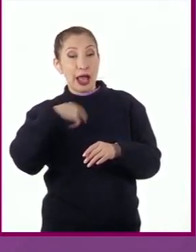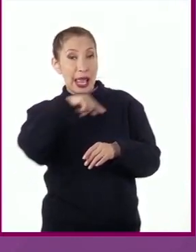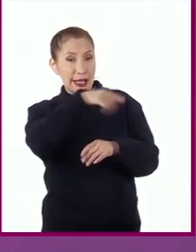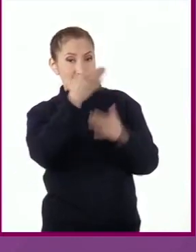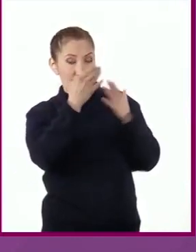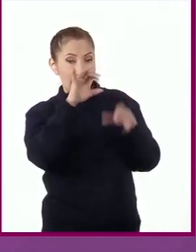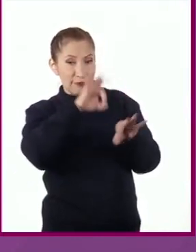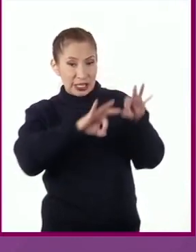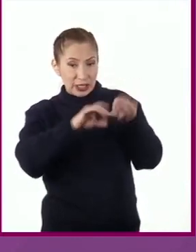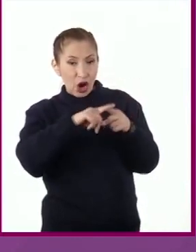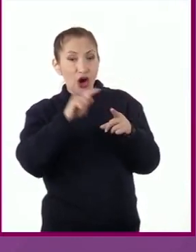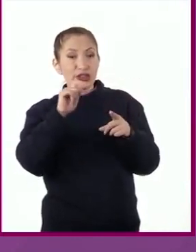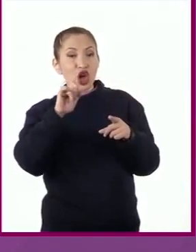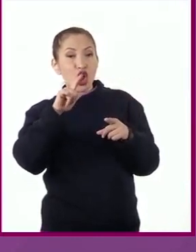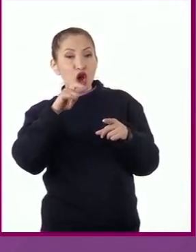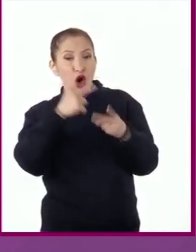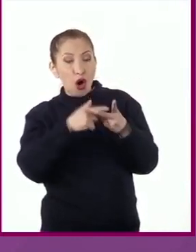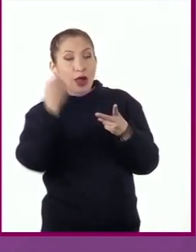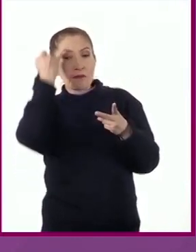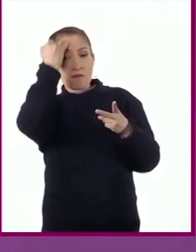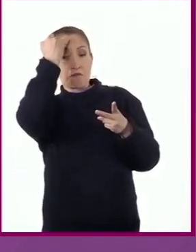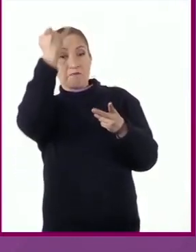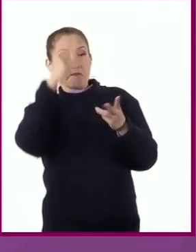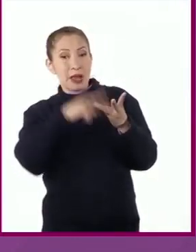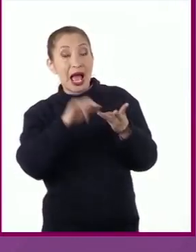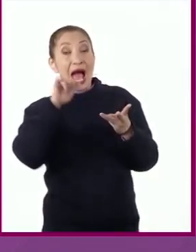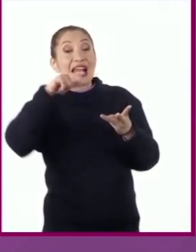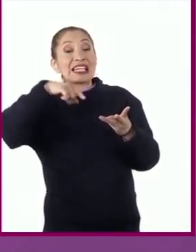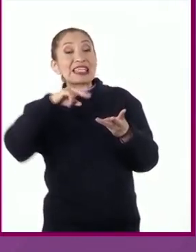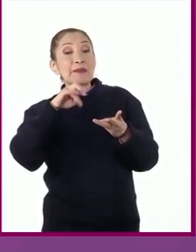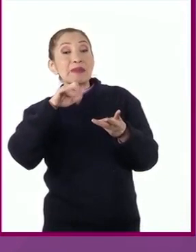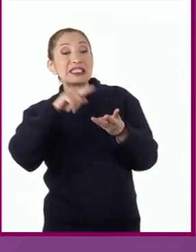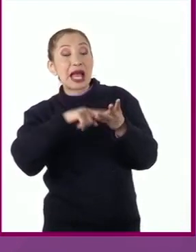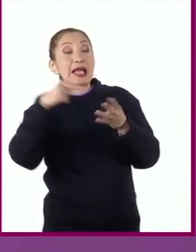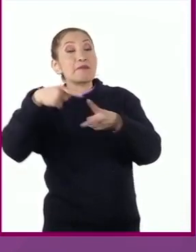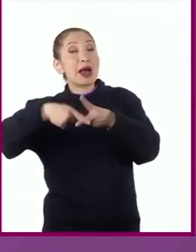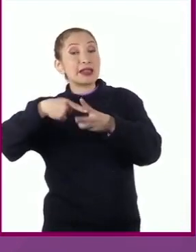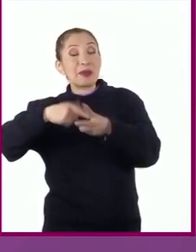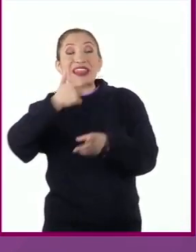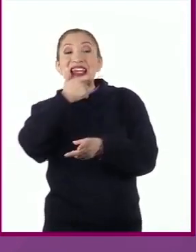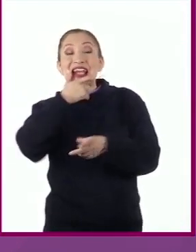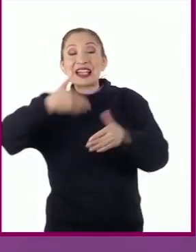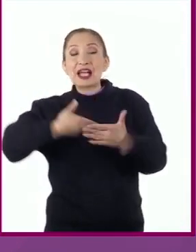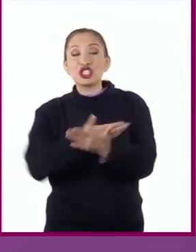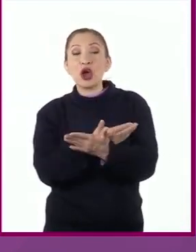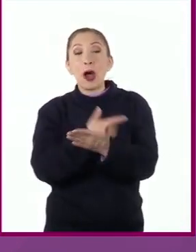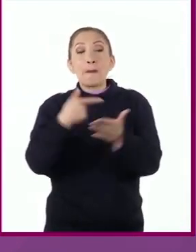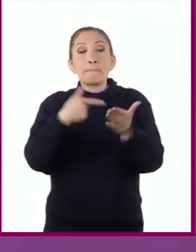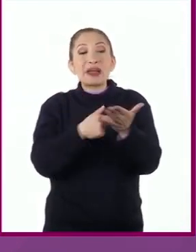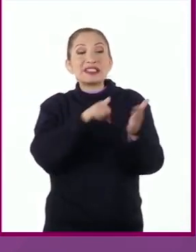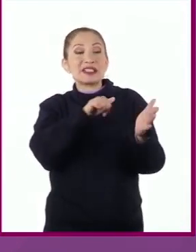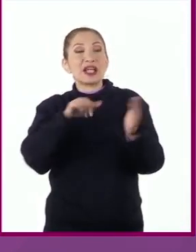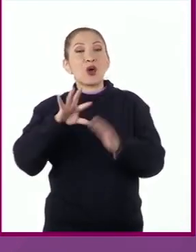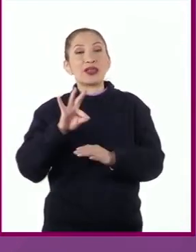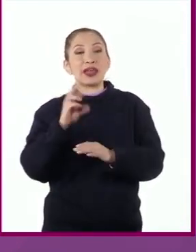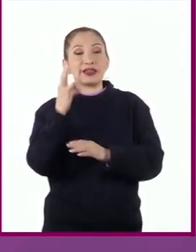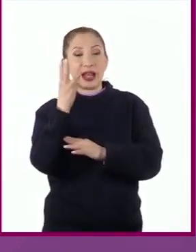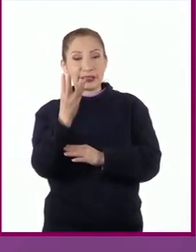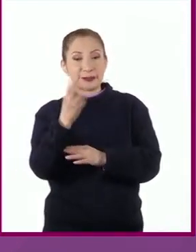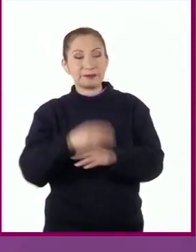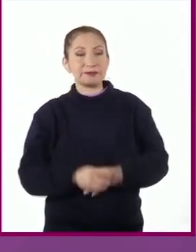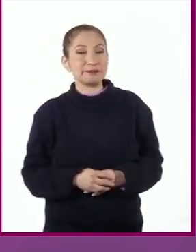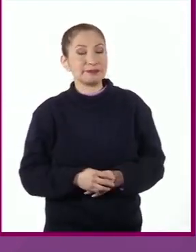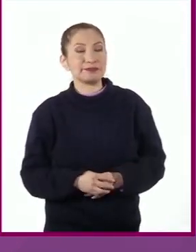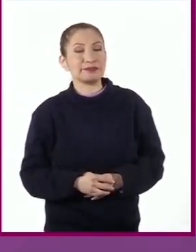físico, teólogo, inventor, alquimista y matemático inglés nacido en